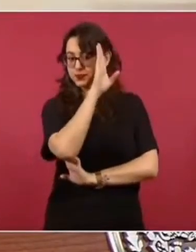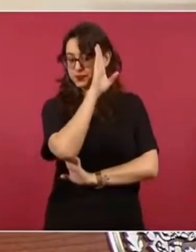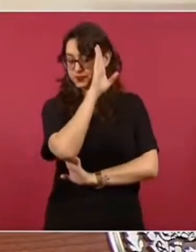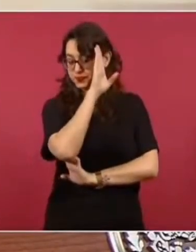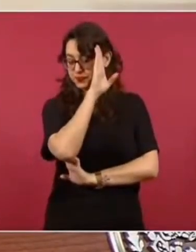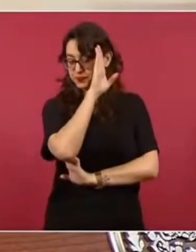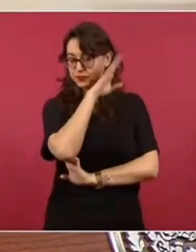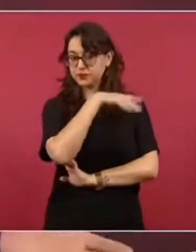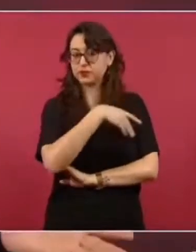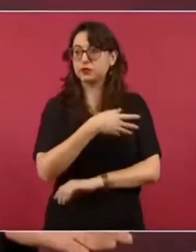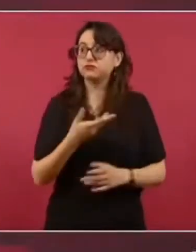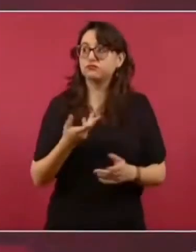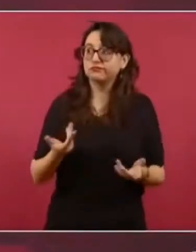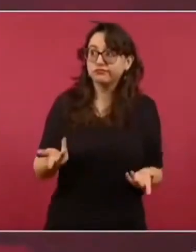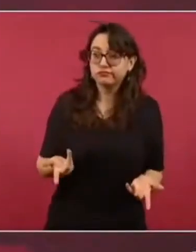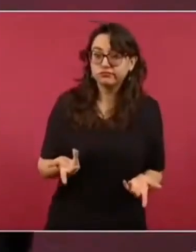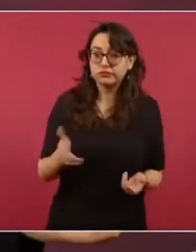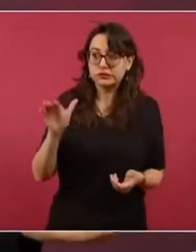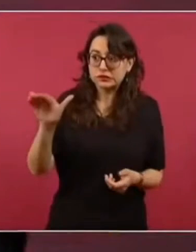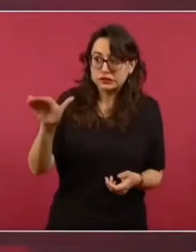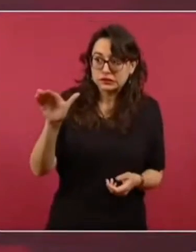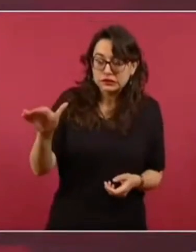que llegar a la conclusión